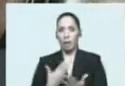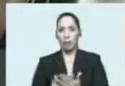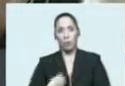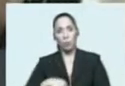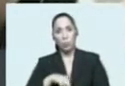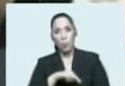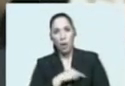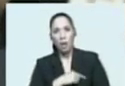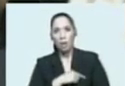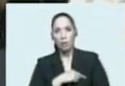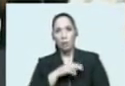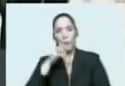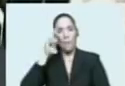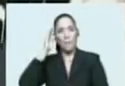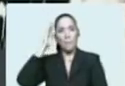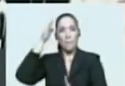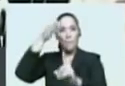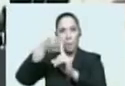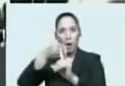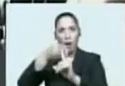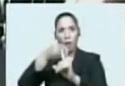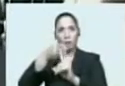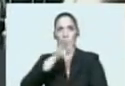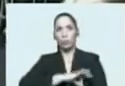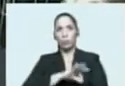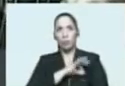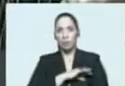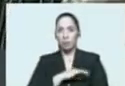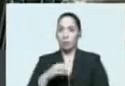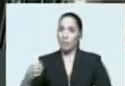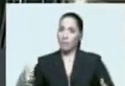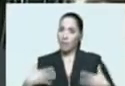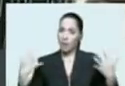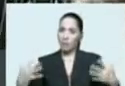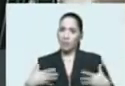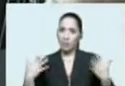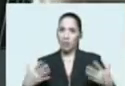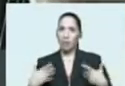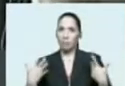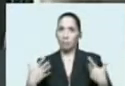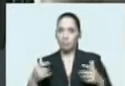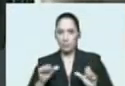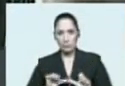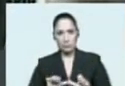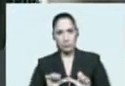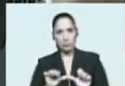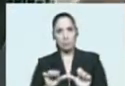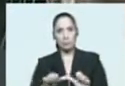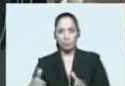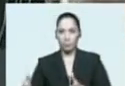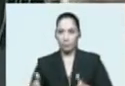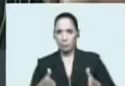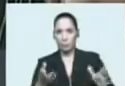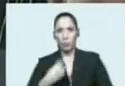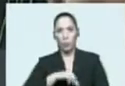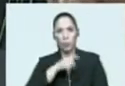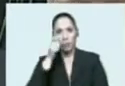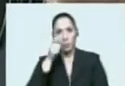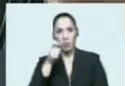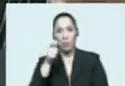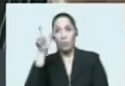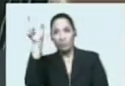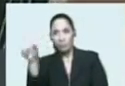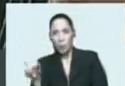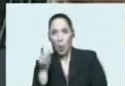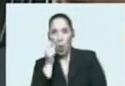socialista que es el horizonte de la felicidad por la que ha decidido y seguirá decidiendo transitar nuestro pueblo de jorge